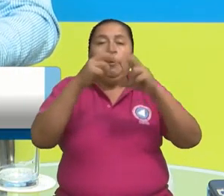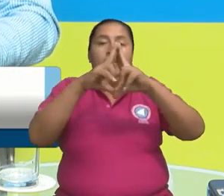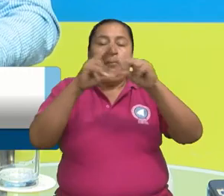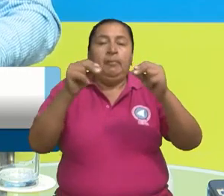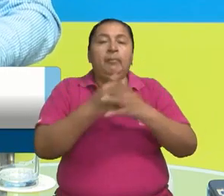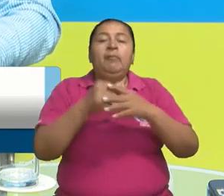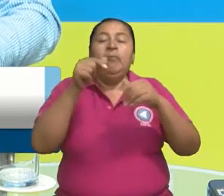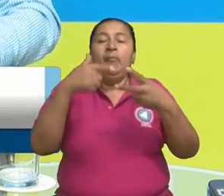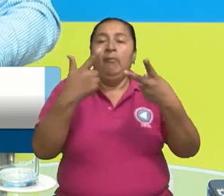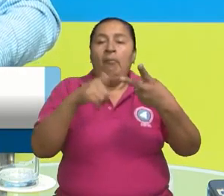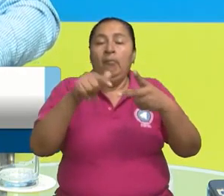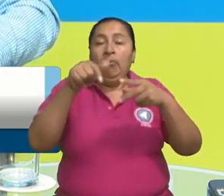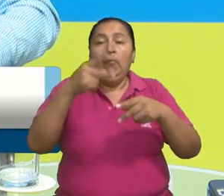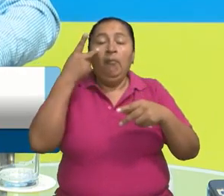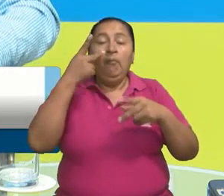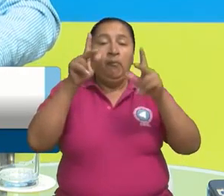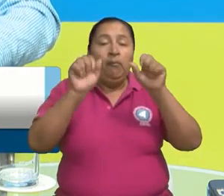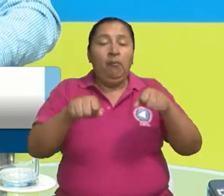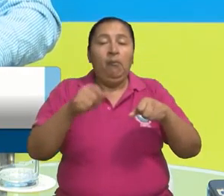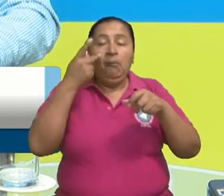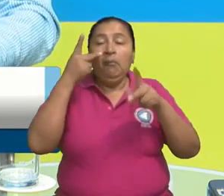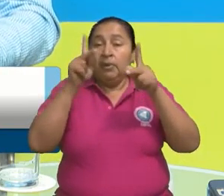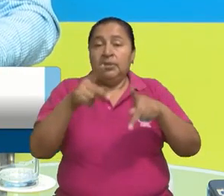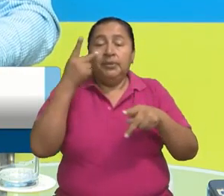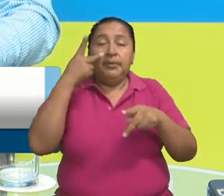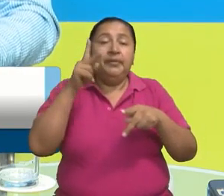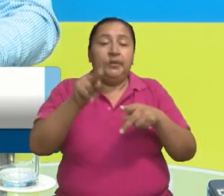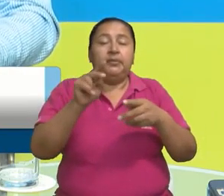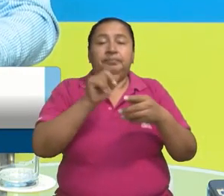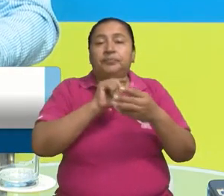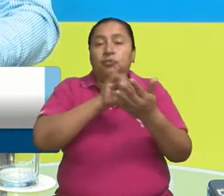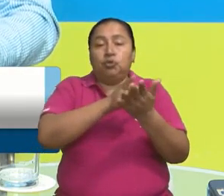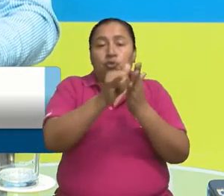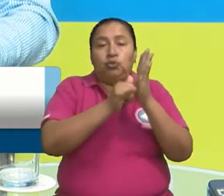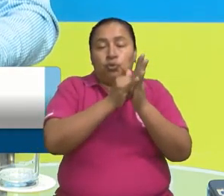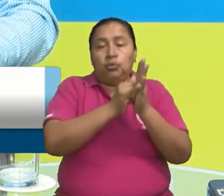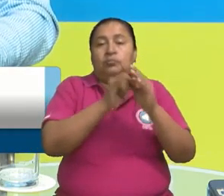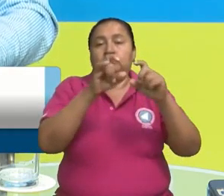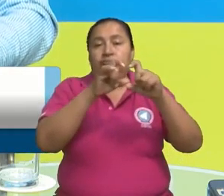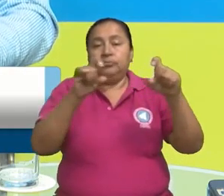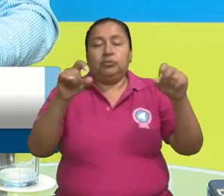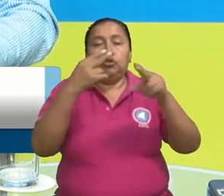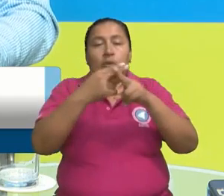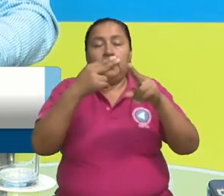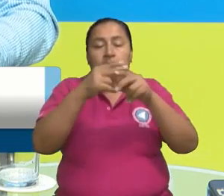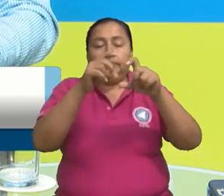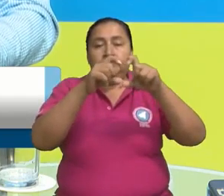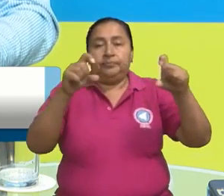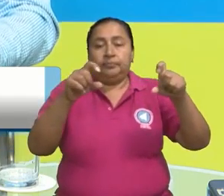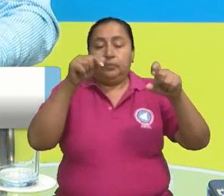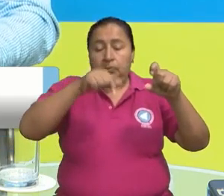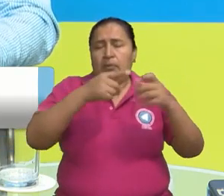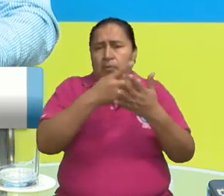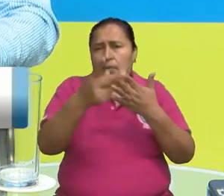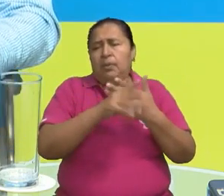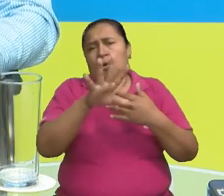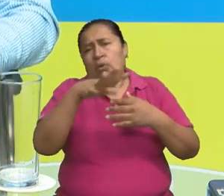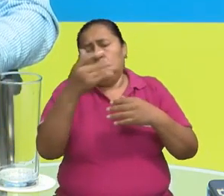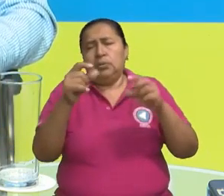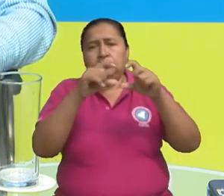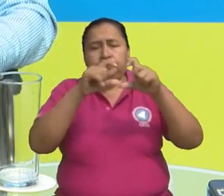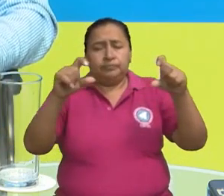también a quienes nos ven en youtube en esta plataforma digital usted puede ver este y otro programa y usted